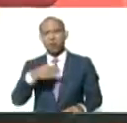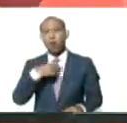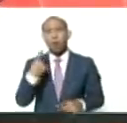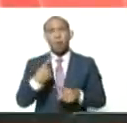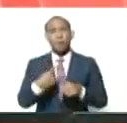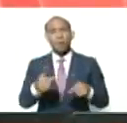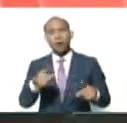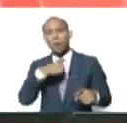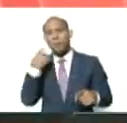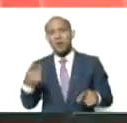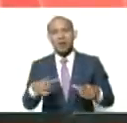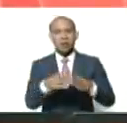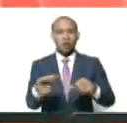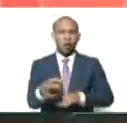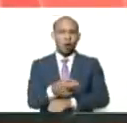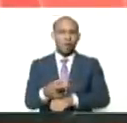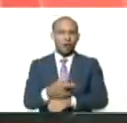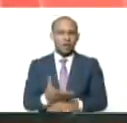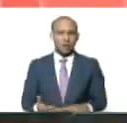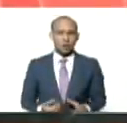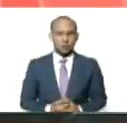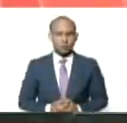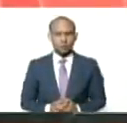las gobernaciones.